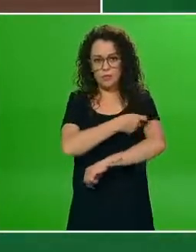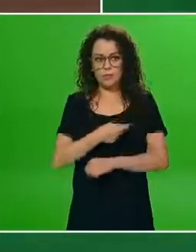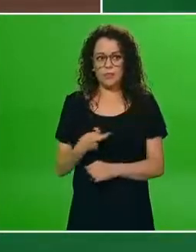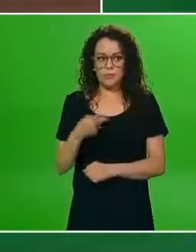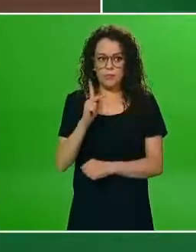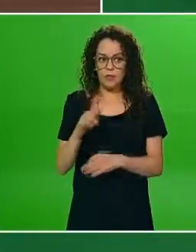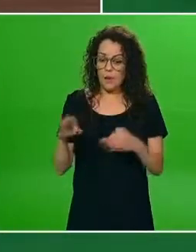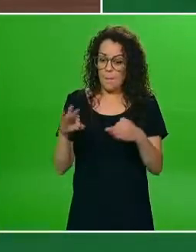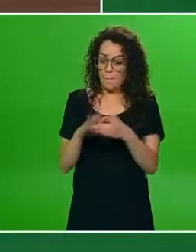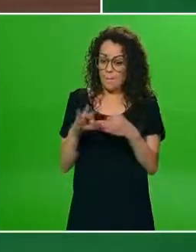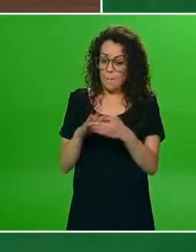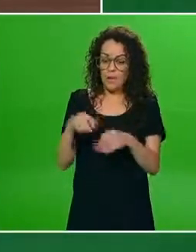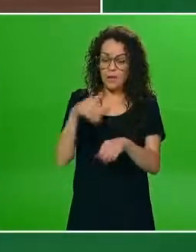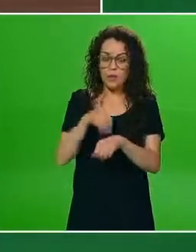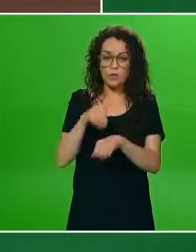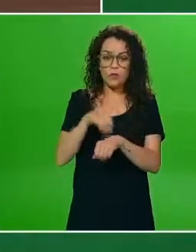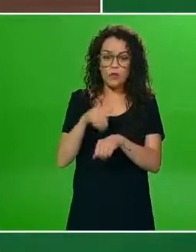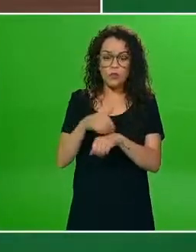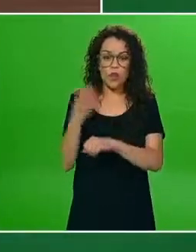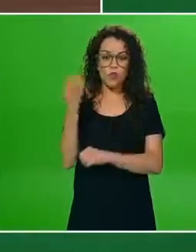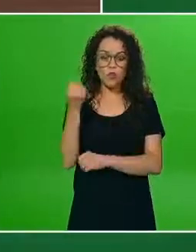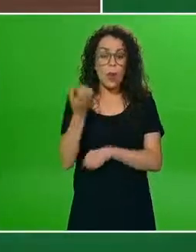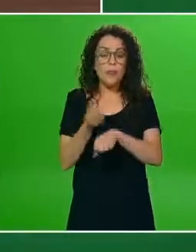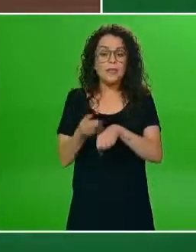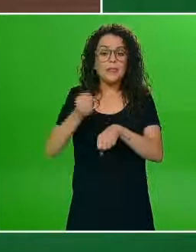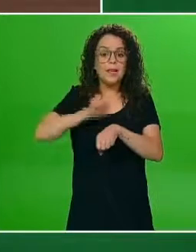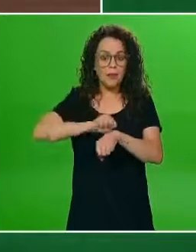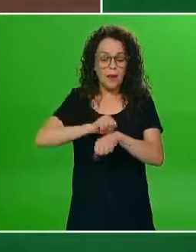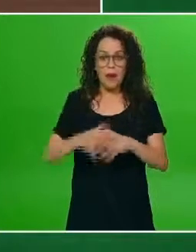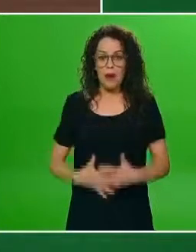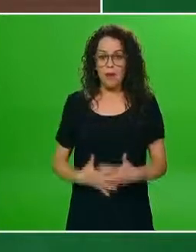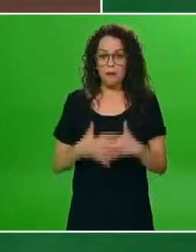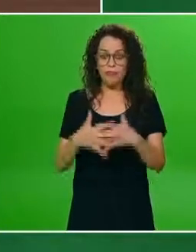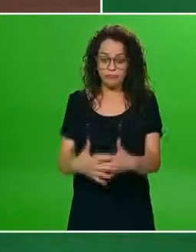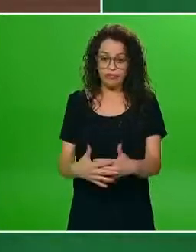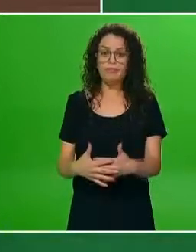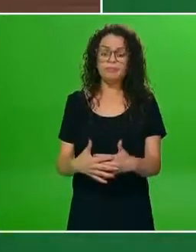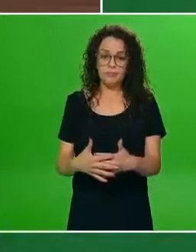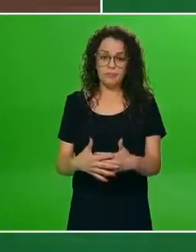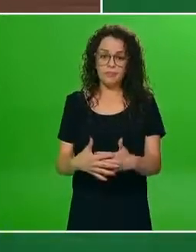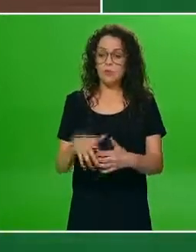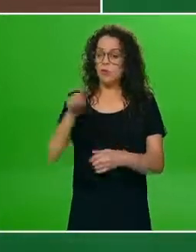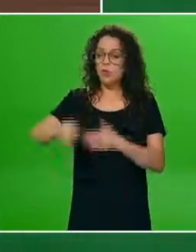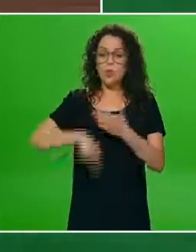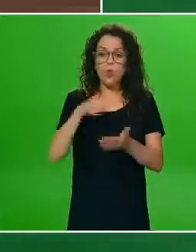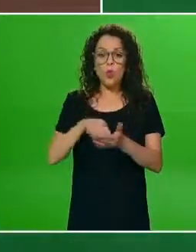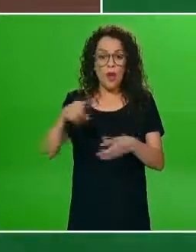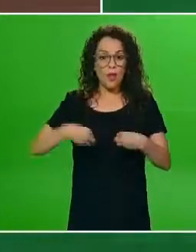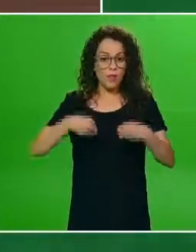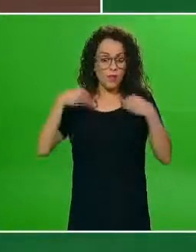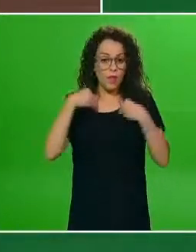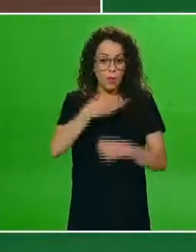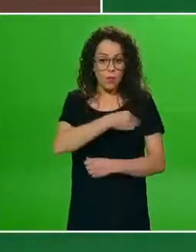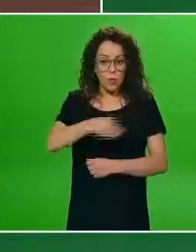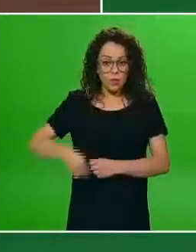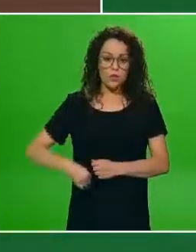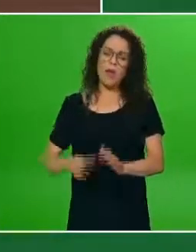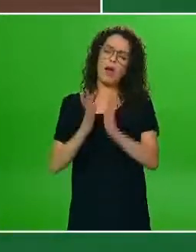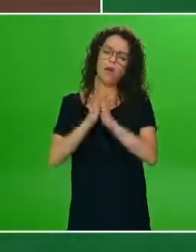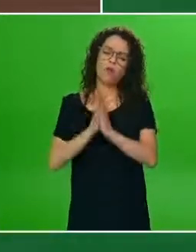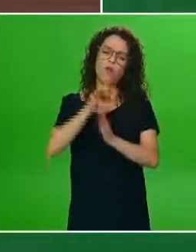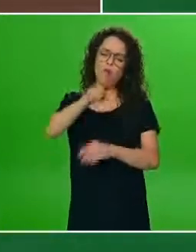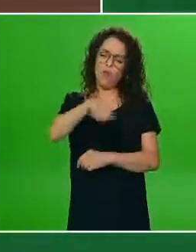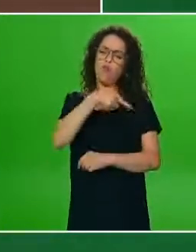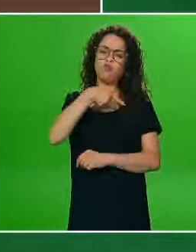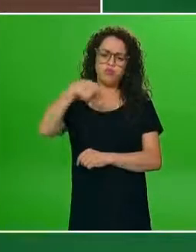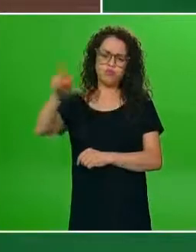la semana 9, ¿no? Que no se esperen mucho, ¿no? Si ya se activaron puestos de vacunación en el municipio donde viven, que acudan, porque